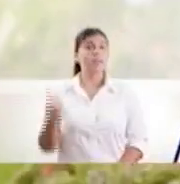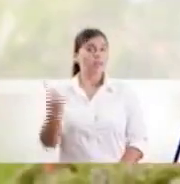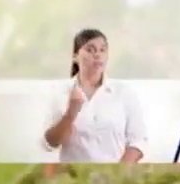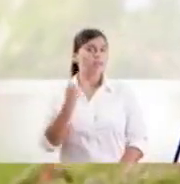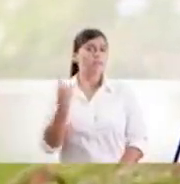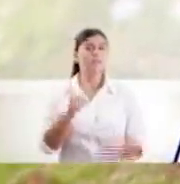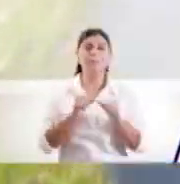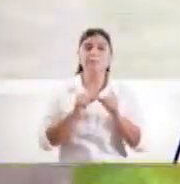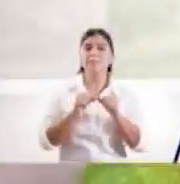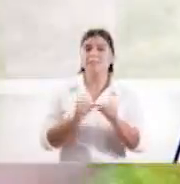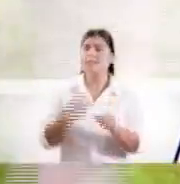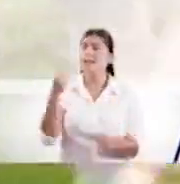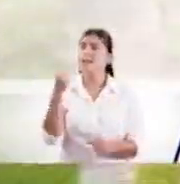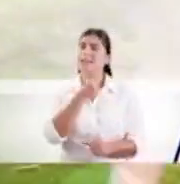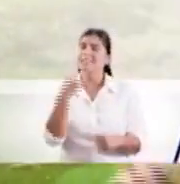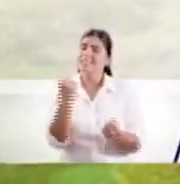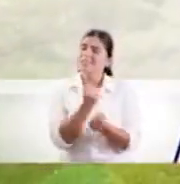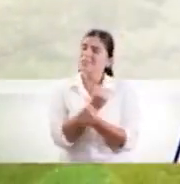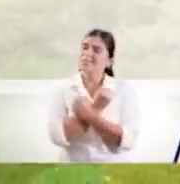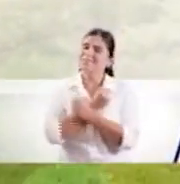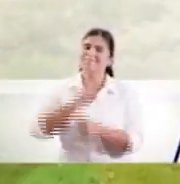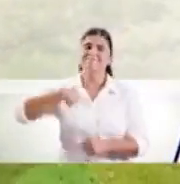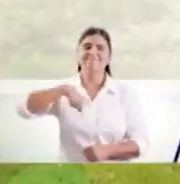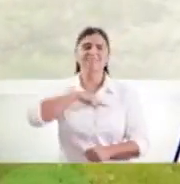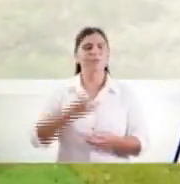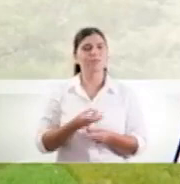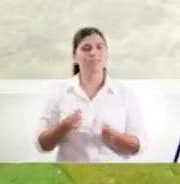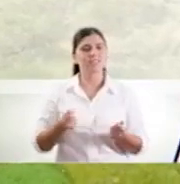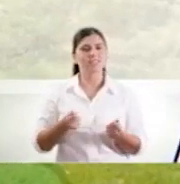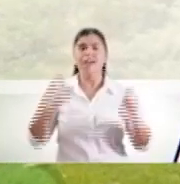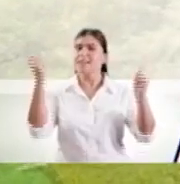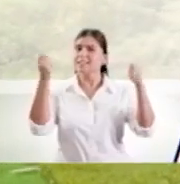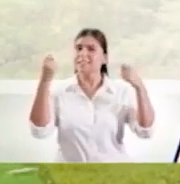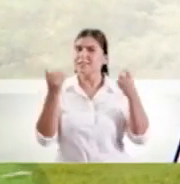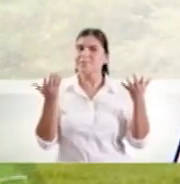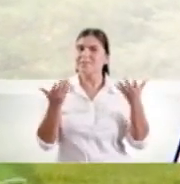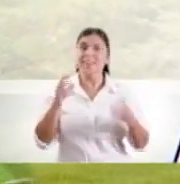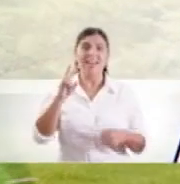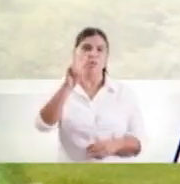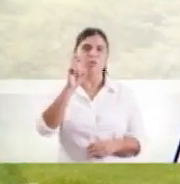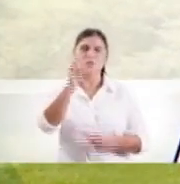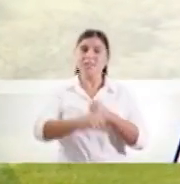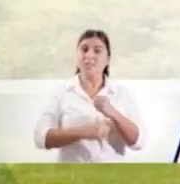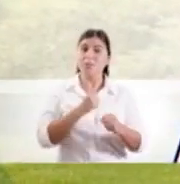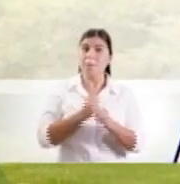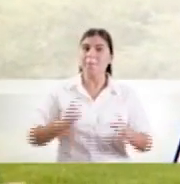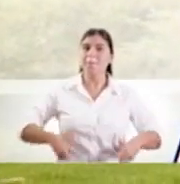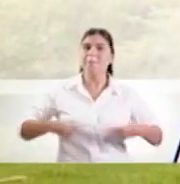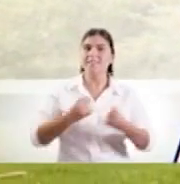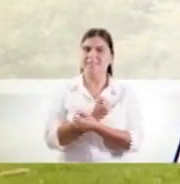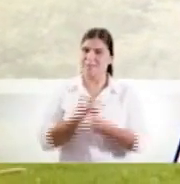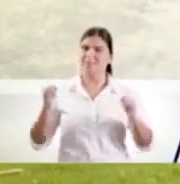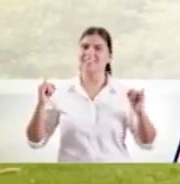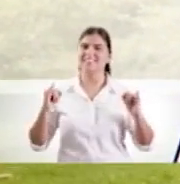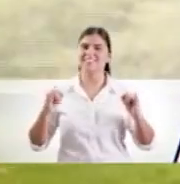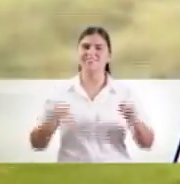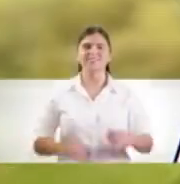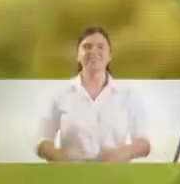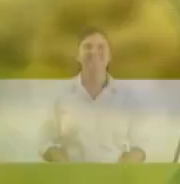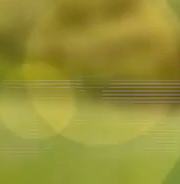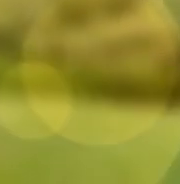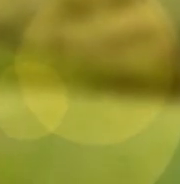Que siempre sigamos cantando el amor por nuestra tierra. Celebremos 200 años de vida independiente.